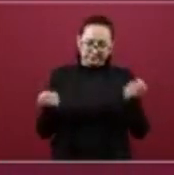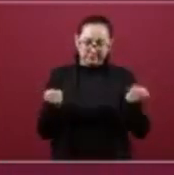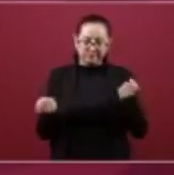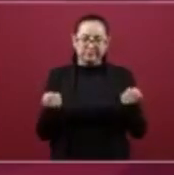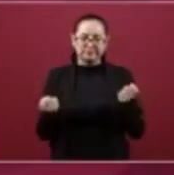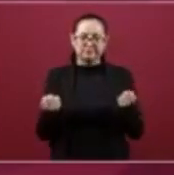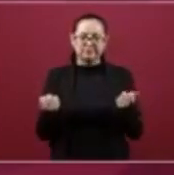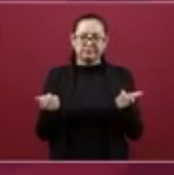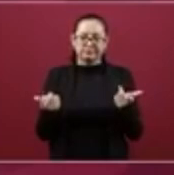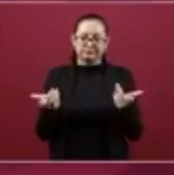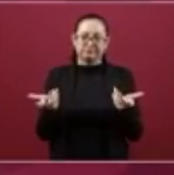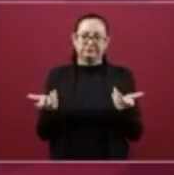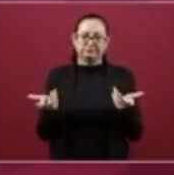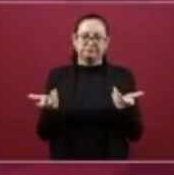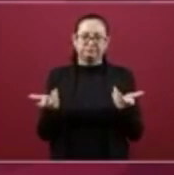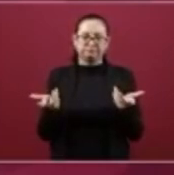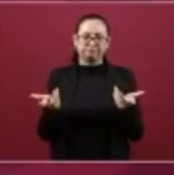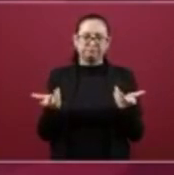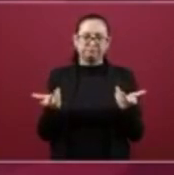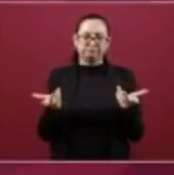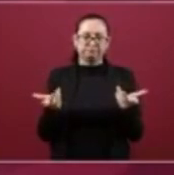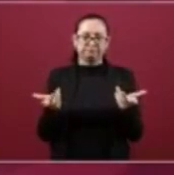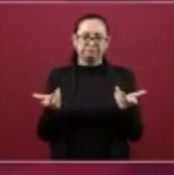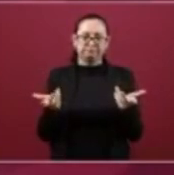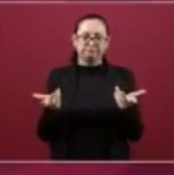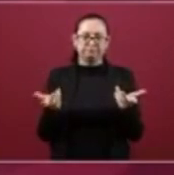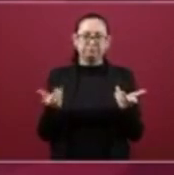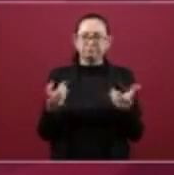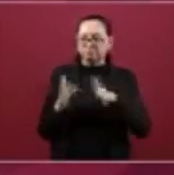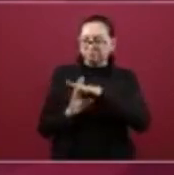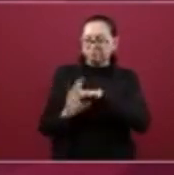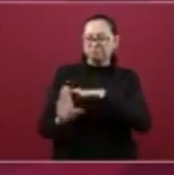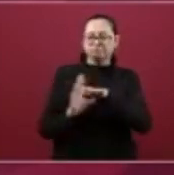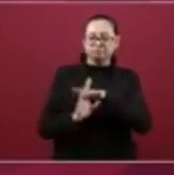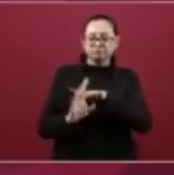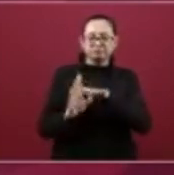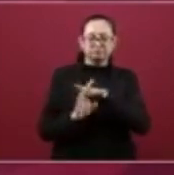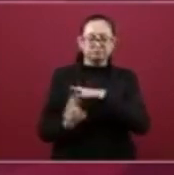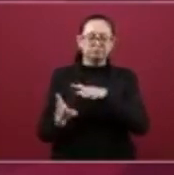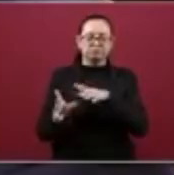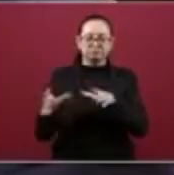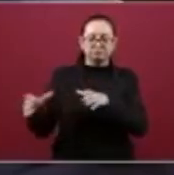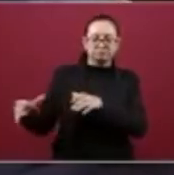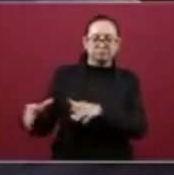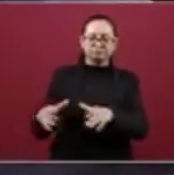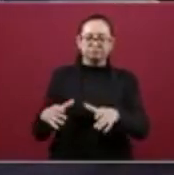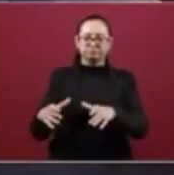de los migrantes, sobre todo de los